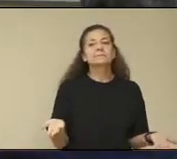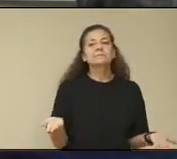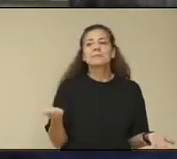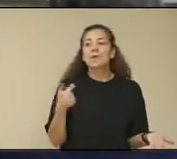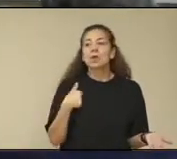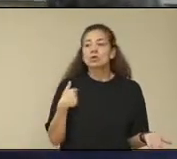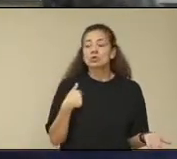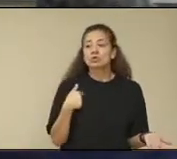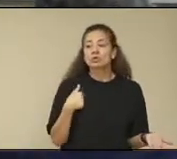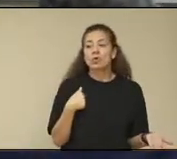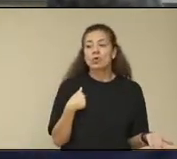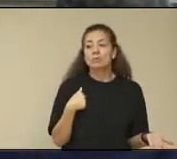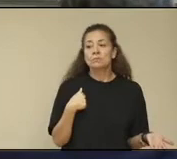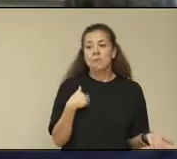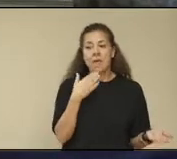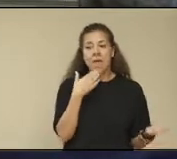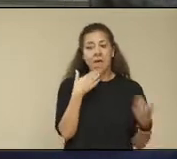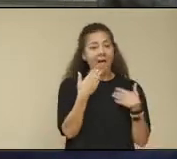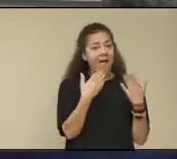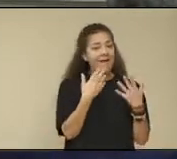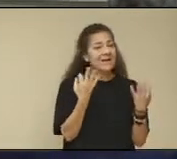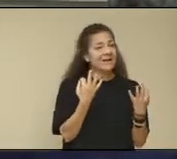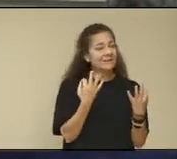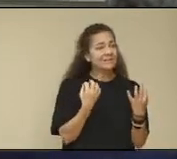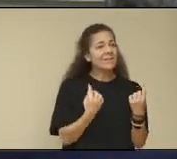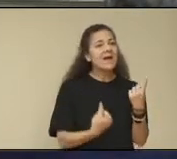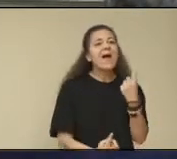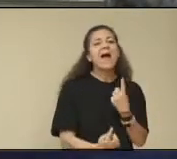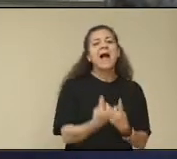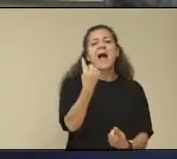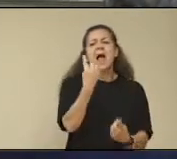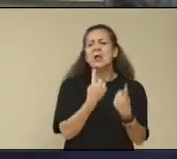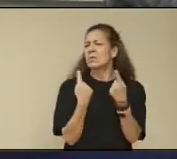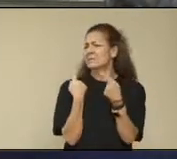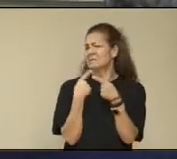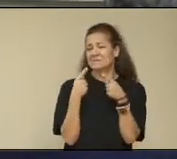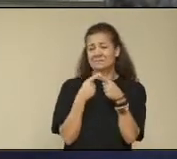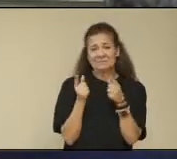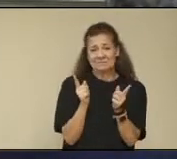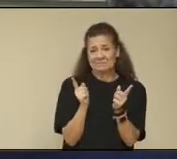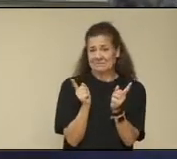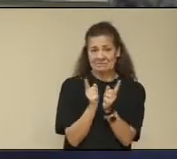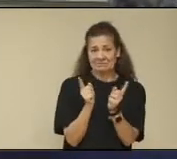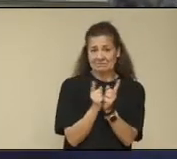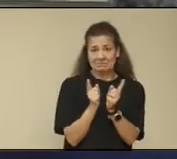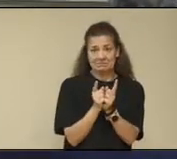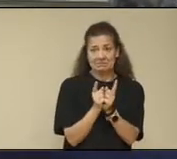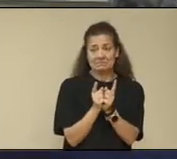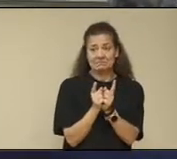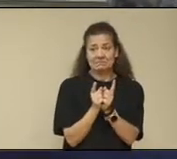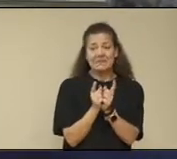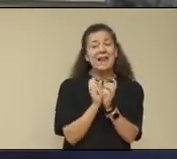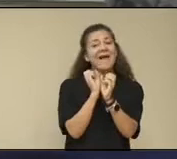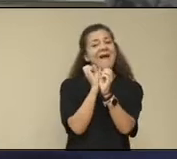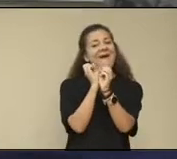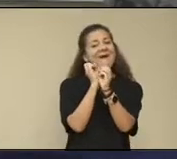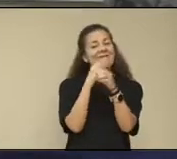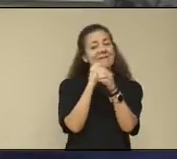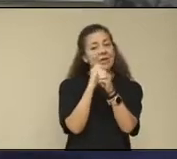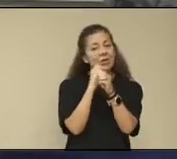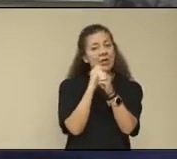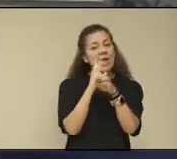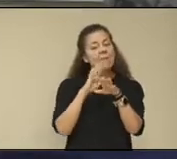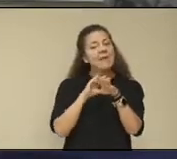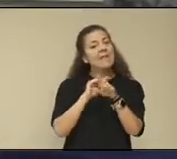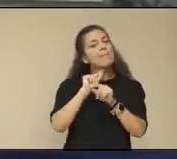voy a hablaros de unas pocas claves de la biología del parásito de la